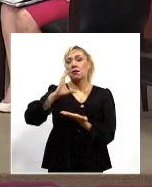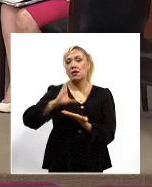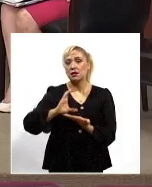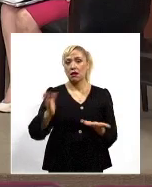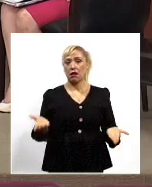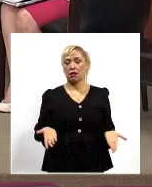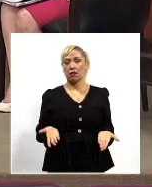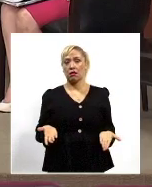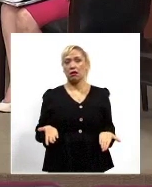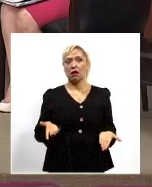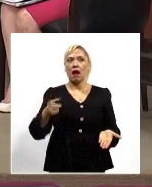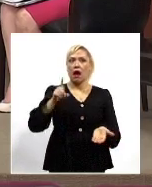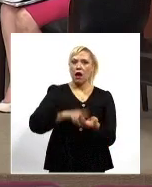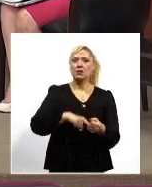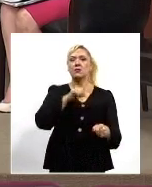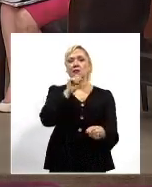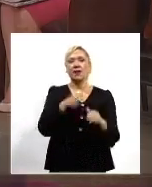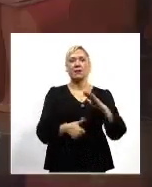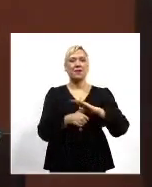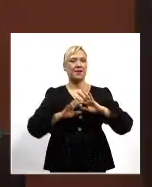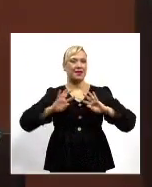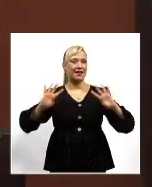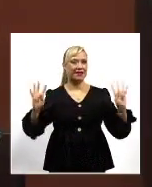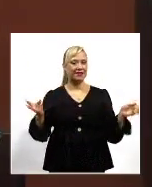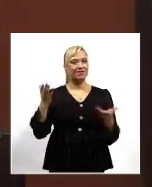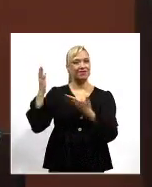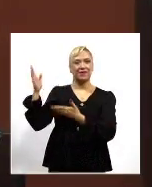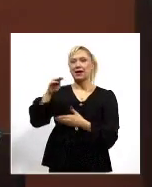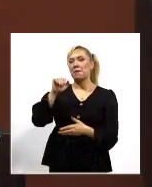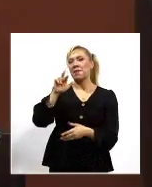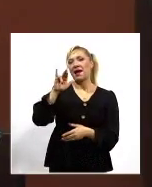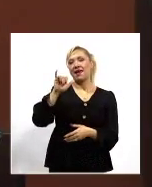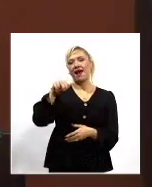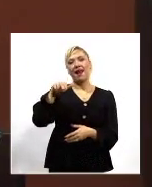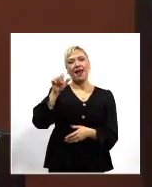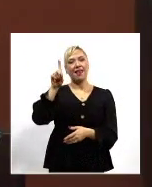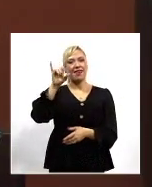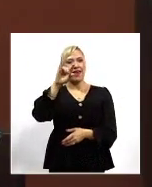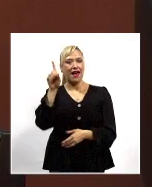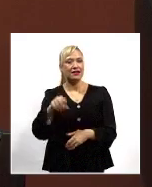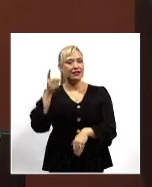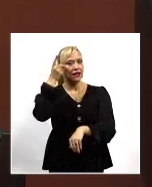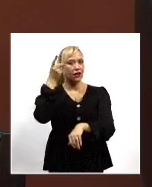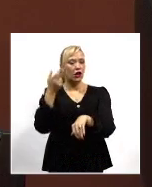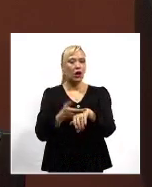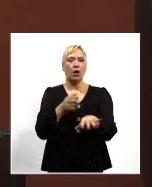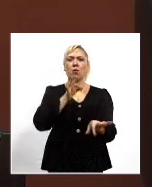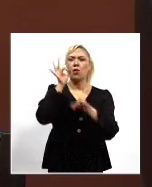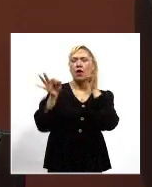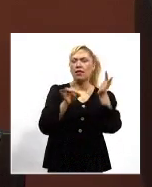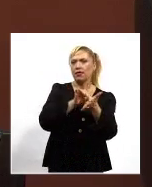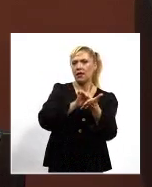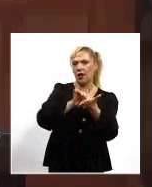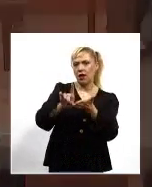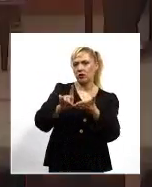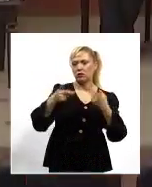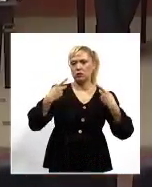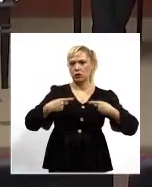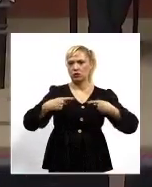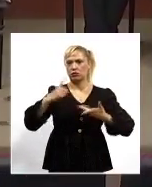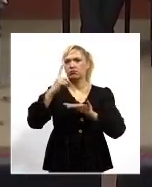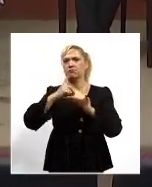discapacidad. En la mesa también participaron Mariana Díaz Figueroa, directora de Promoción de los Derechos de las Personas